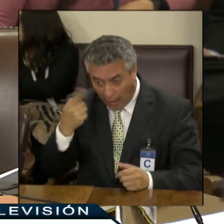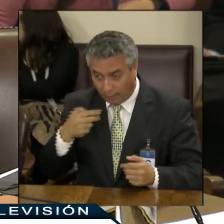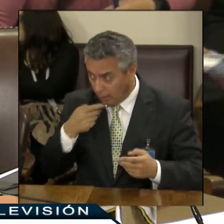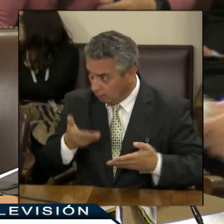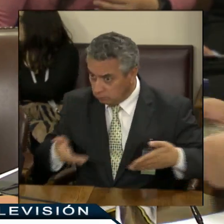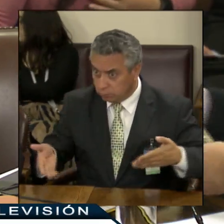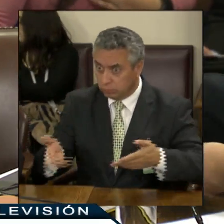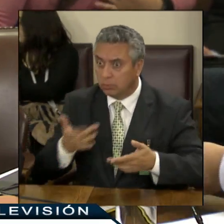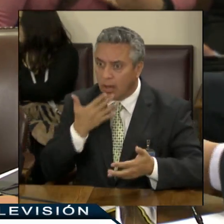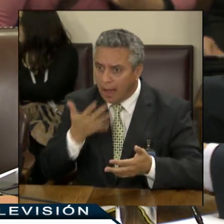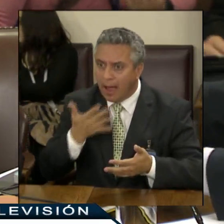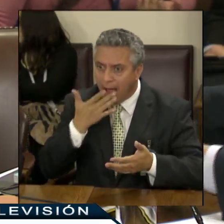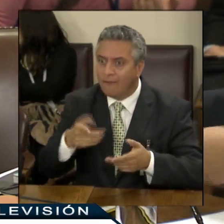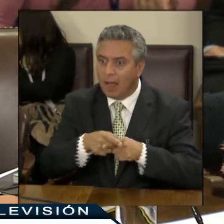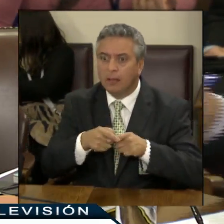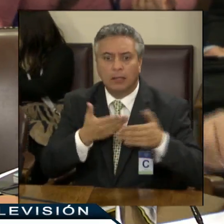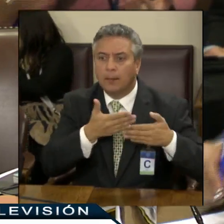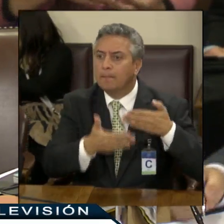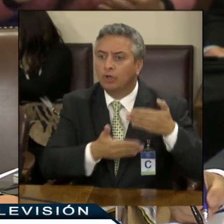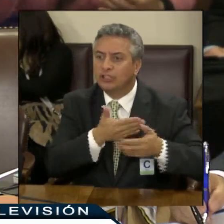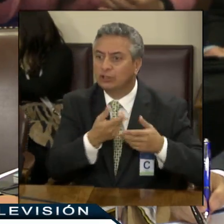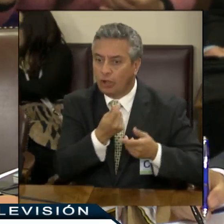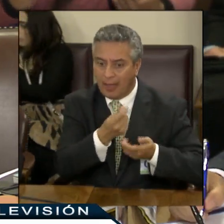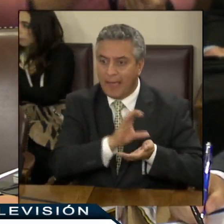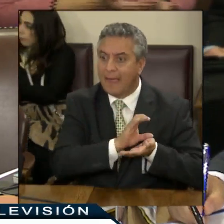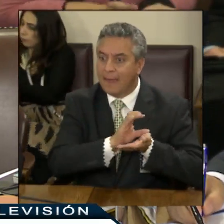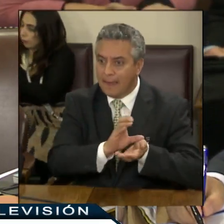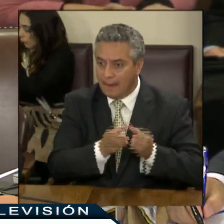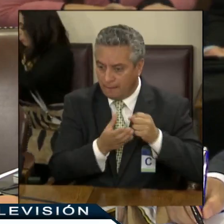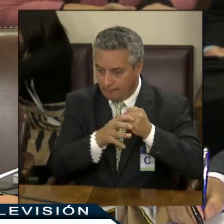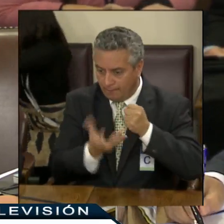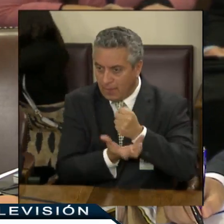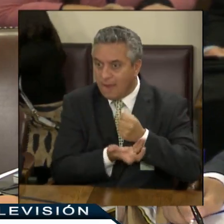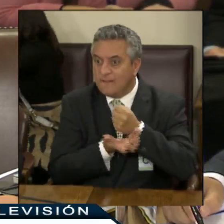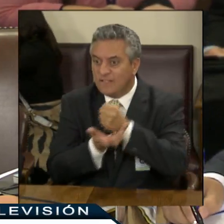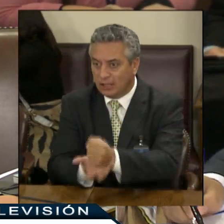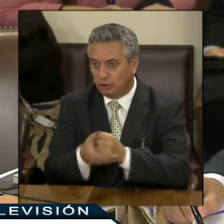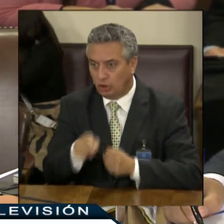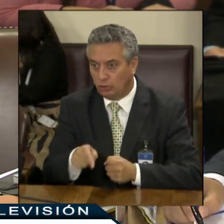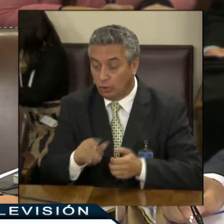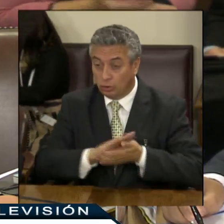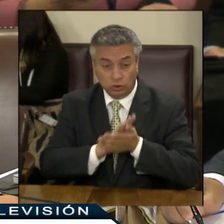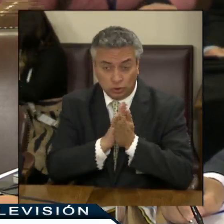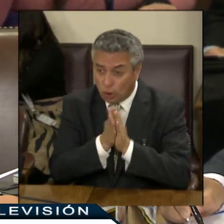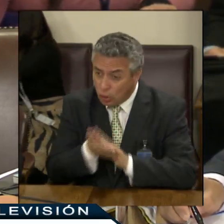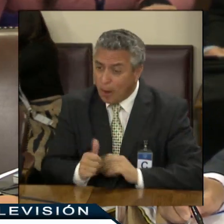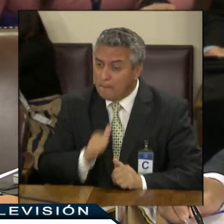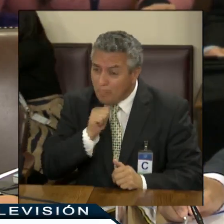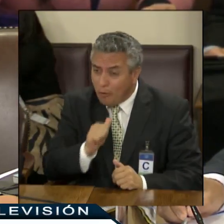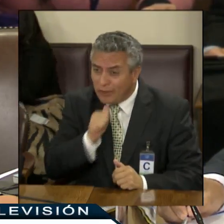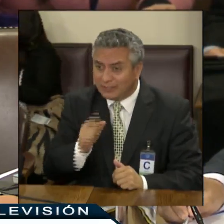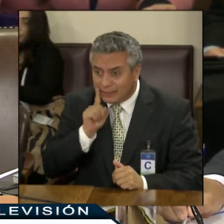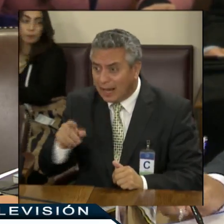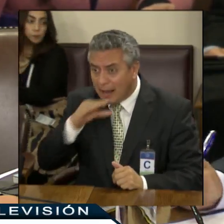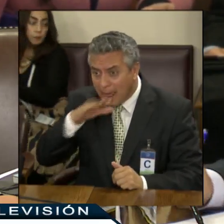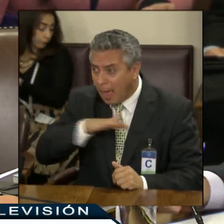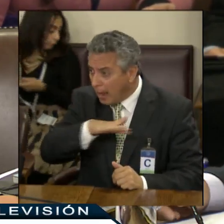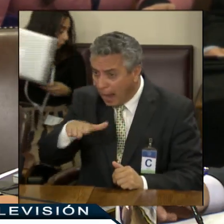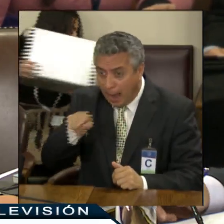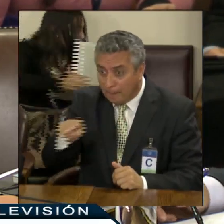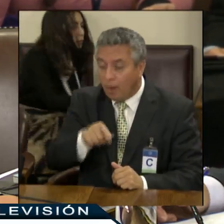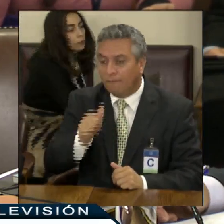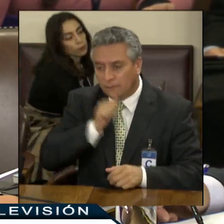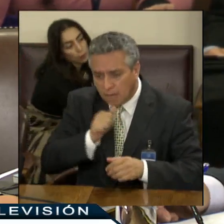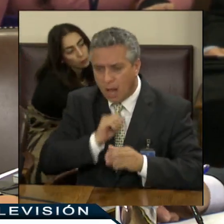que tenía que ver con los procesos de inversión en los sectores má entonces toda la pobreza que tenemos en los sectores Rurales tiene que ver con la falta de